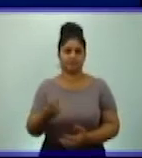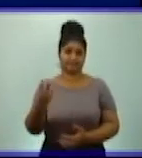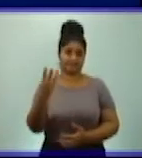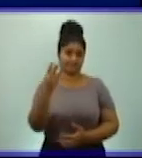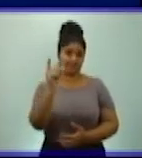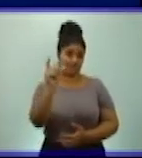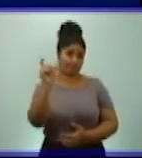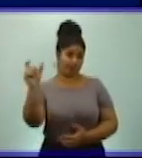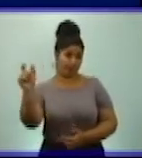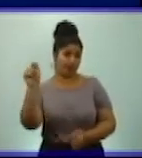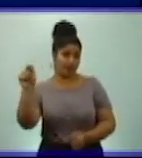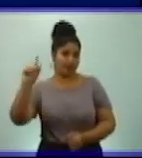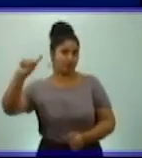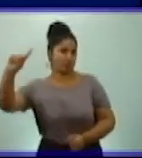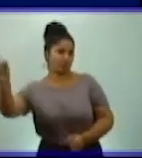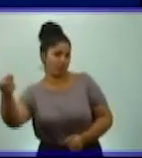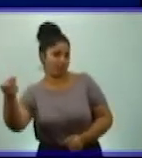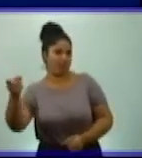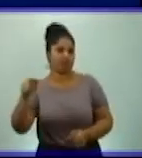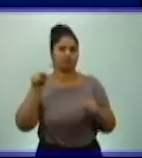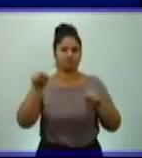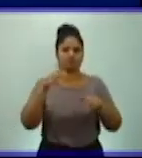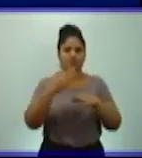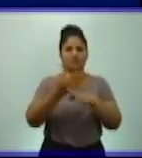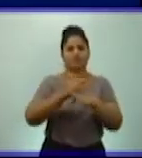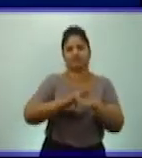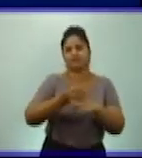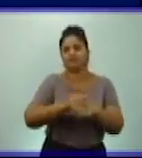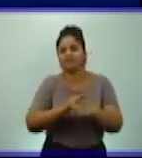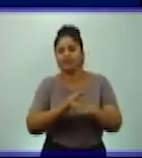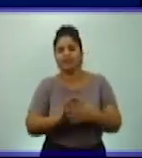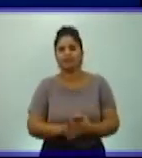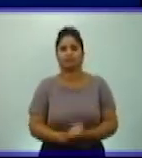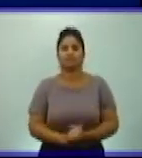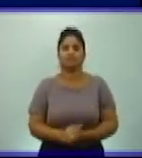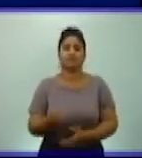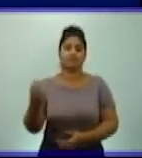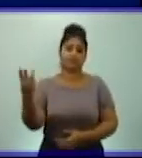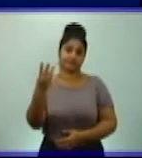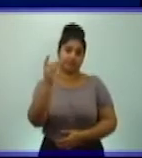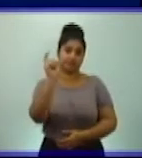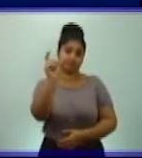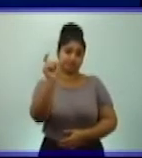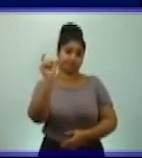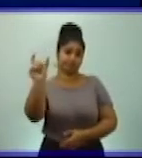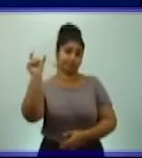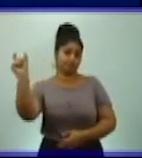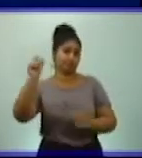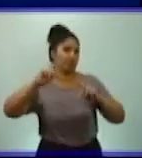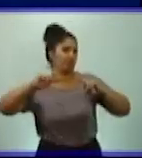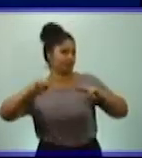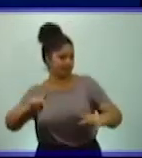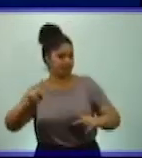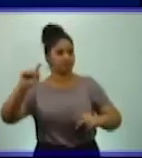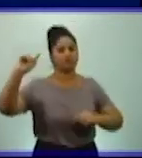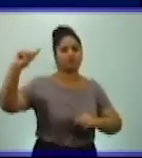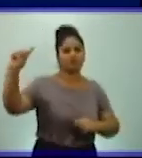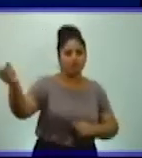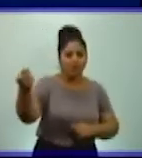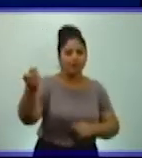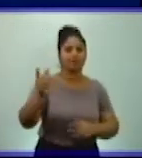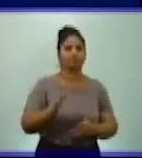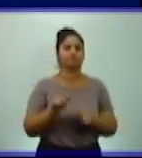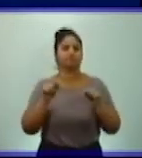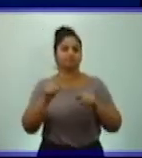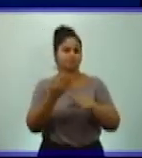recelo tu que tú contrastes con sombras necias, con indicios vanos. Pues ya en líquido humor viste y tocaste mi corazón